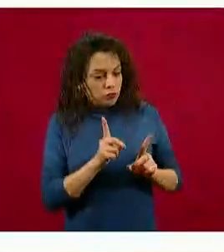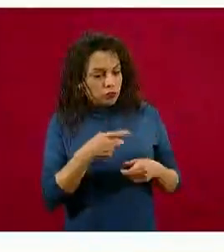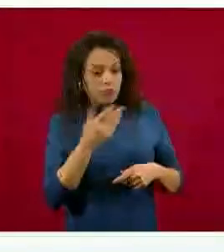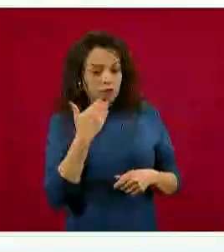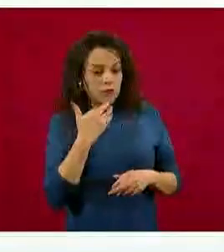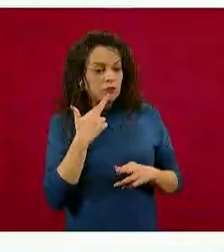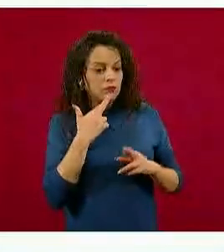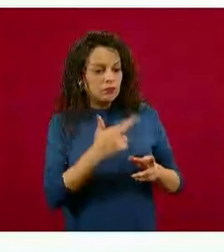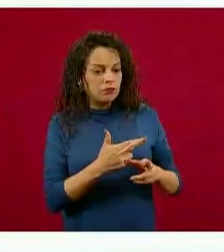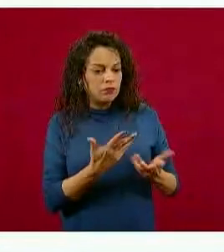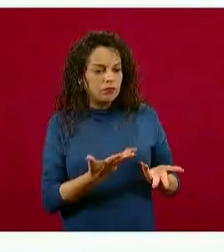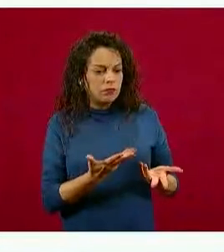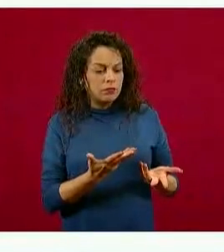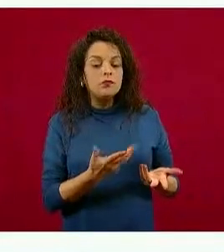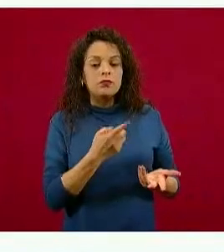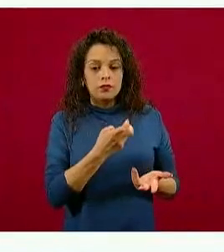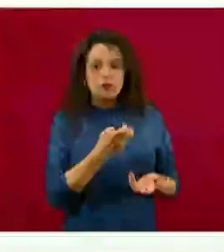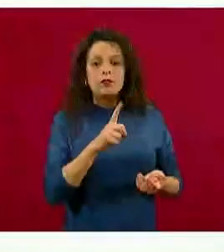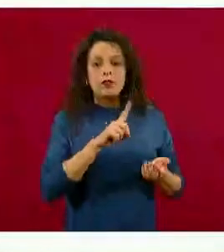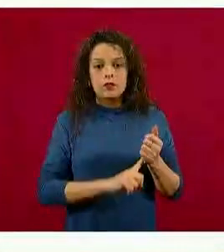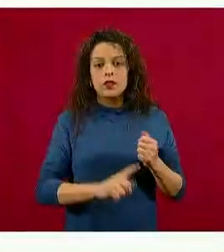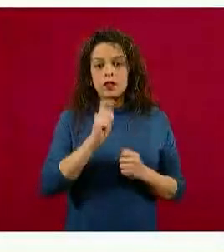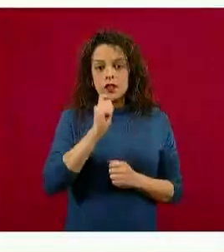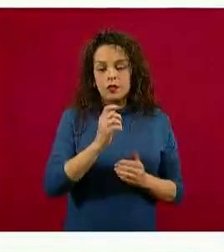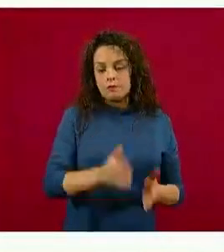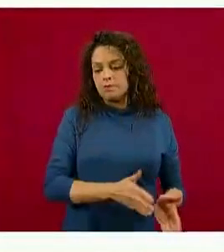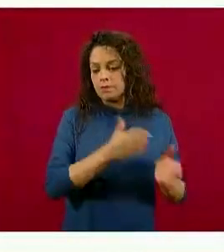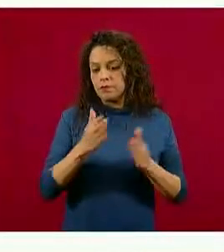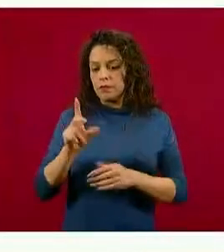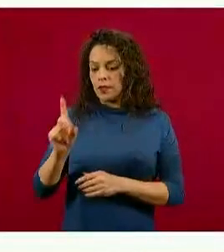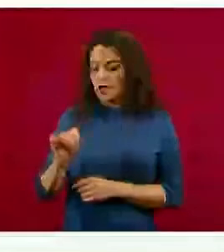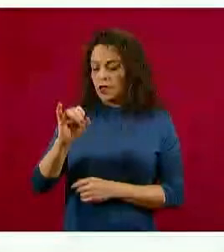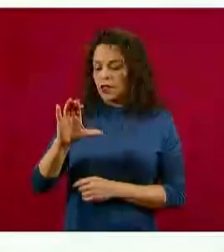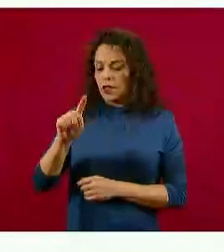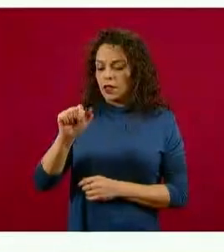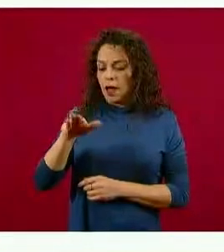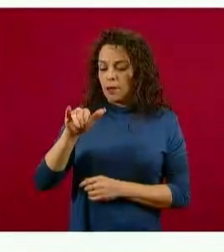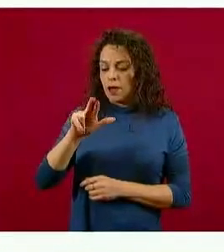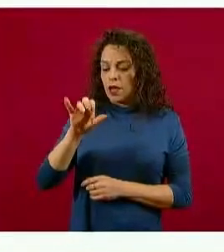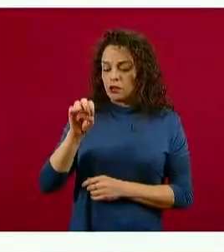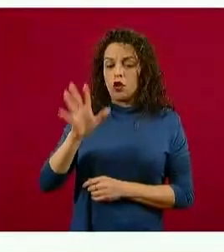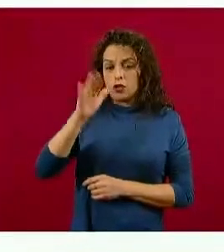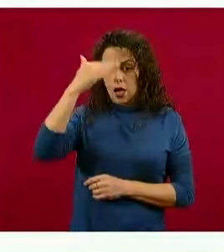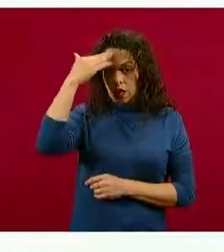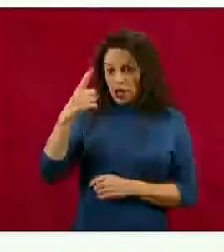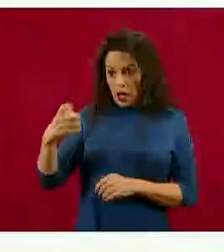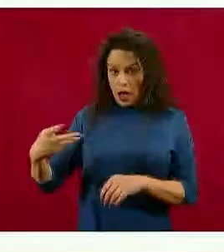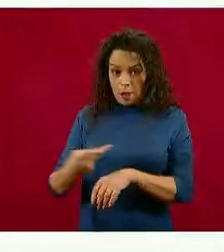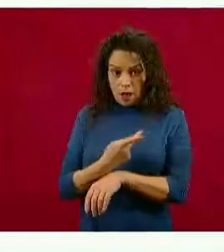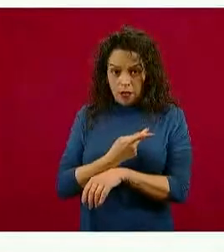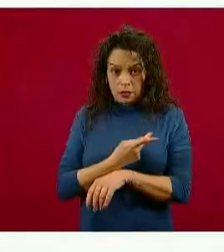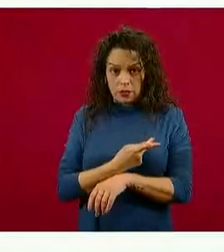a precisamente los ejercicios de dictaminación. Es decir, ya se conoce qué sucedieron, están en la plataforma, en el